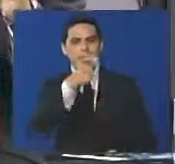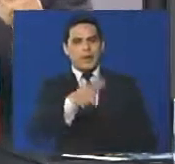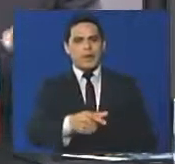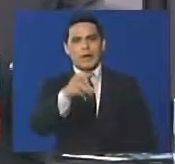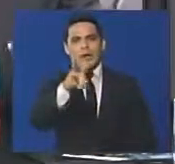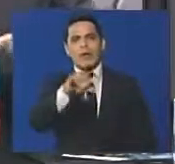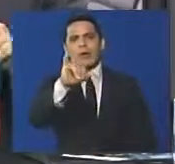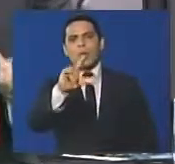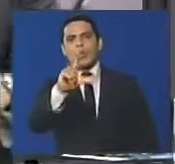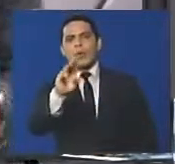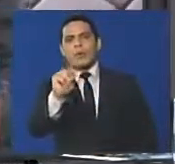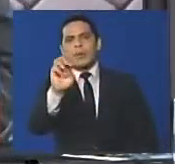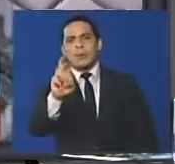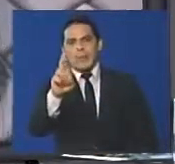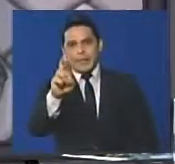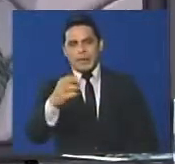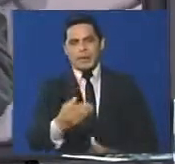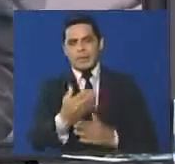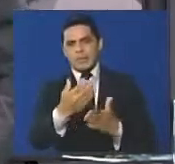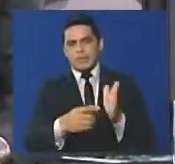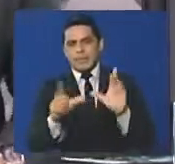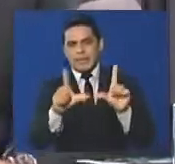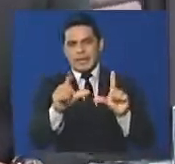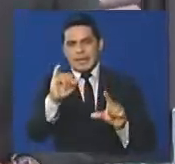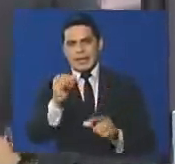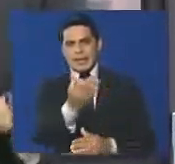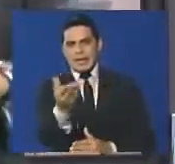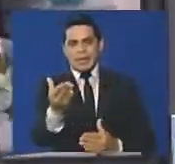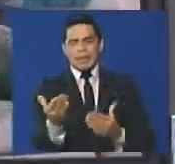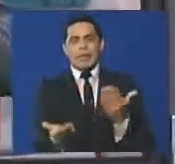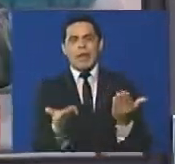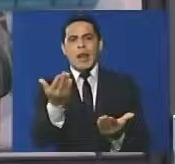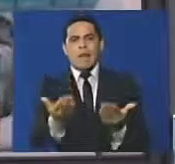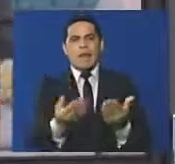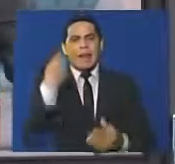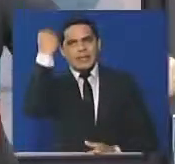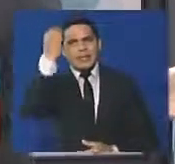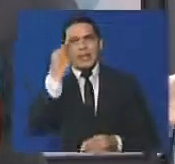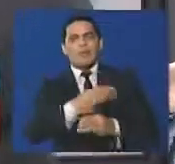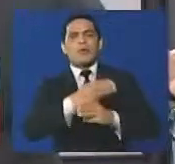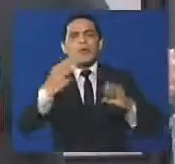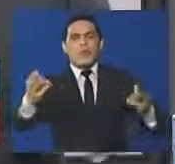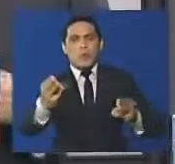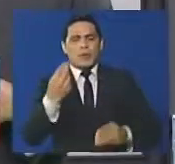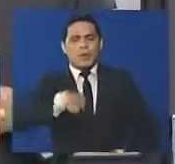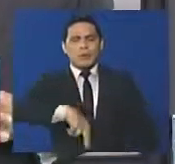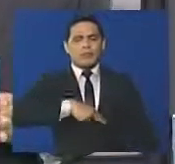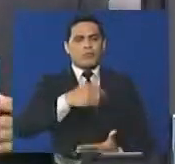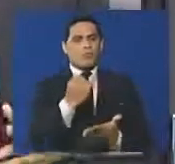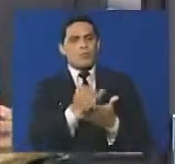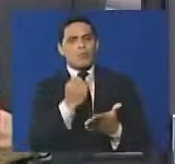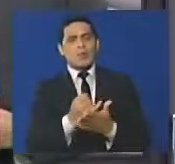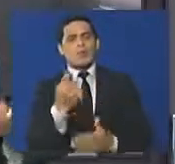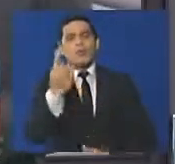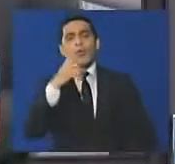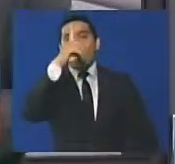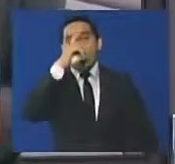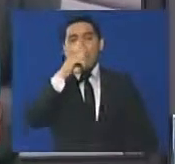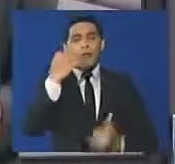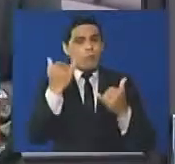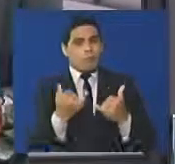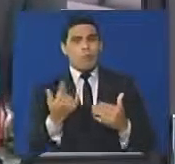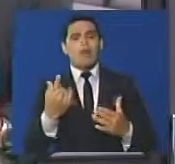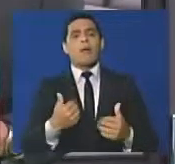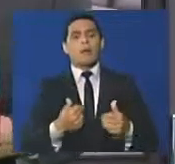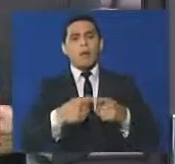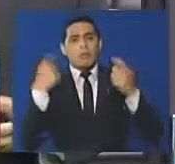Wilmer Rosas, a través de Canal Y para ti, la balanza de la opinión pública, que está de aniversario. Un aniversario